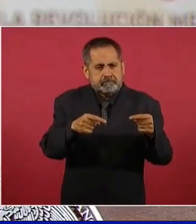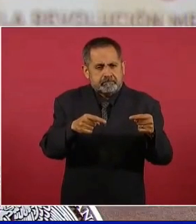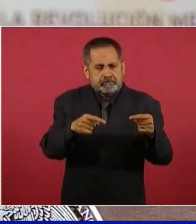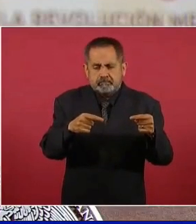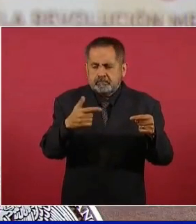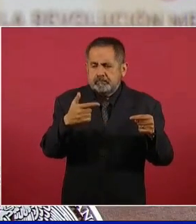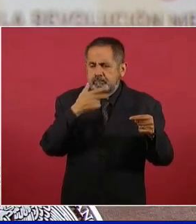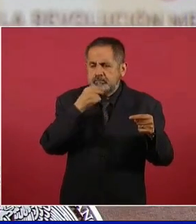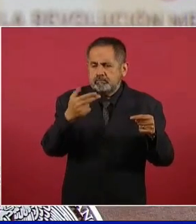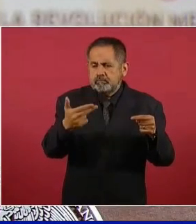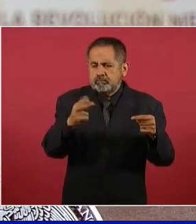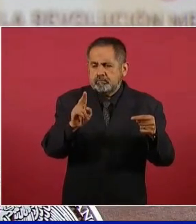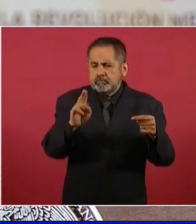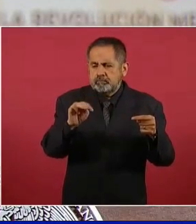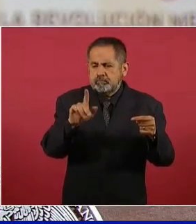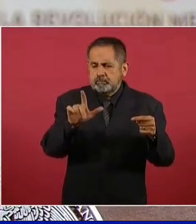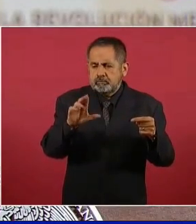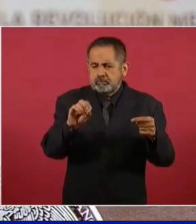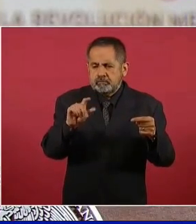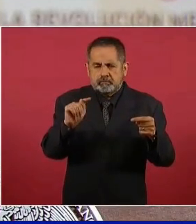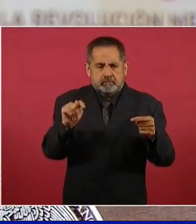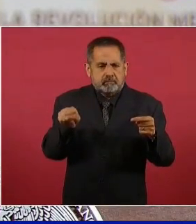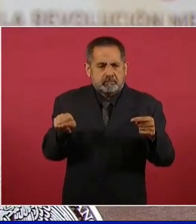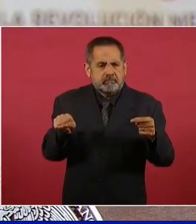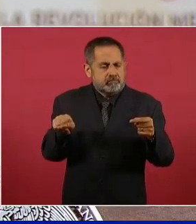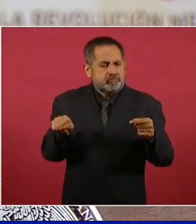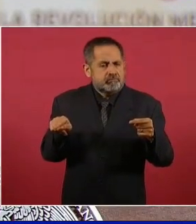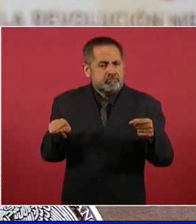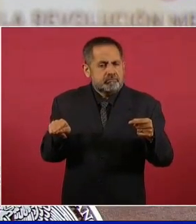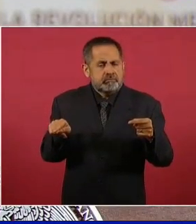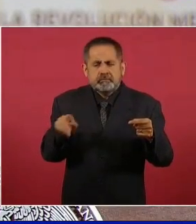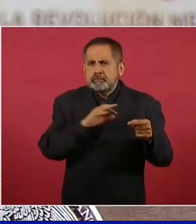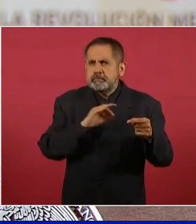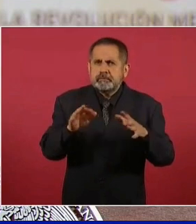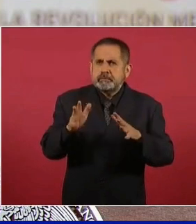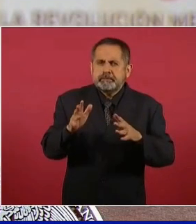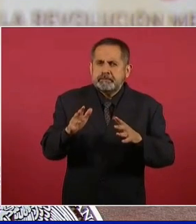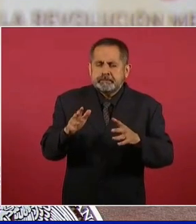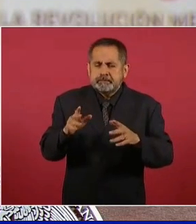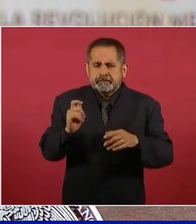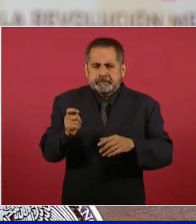Humboldt? Creo que fue como 15 años